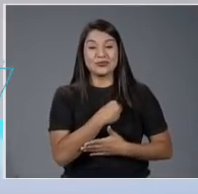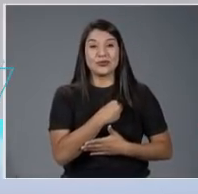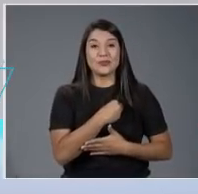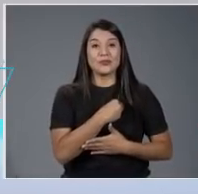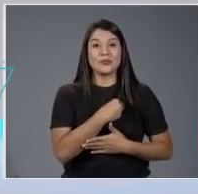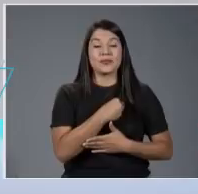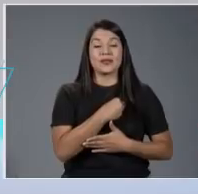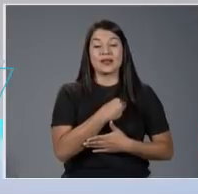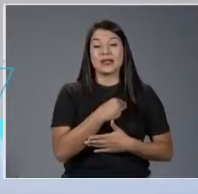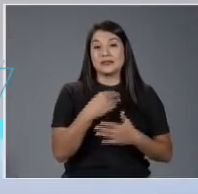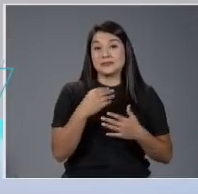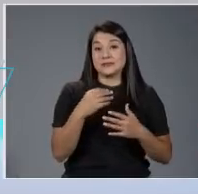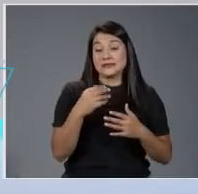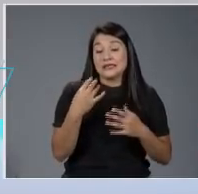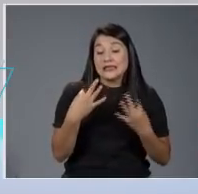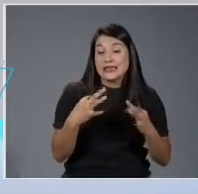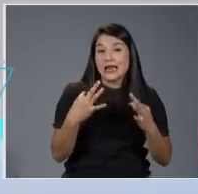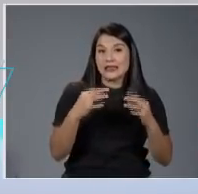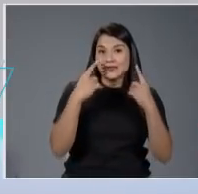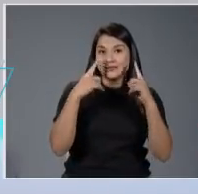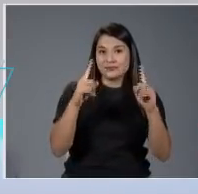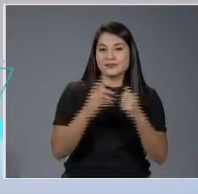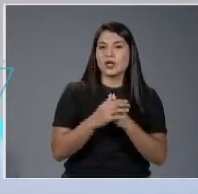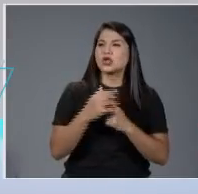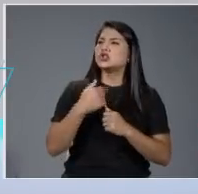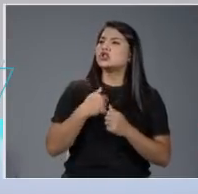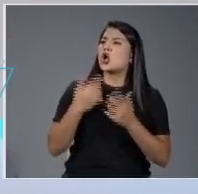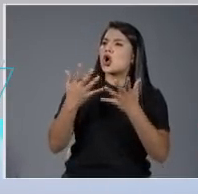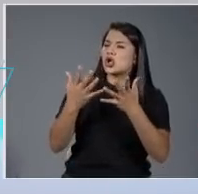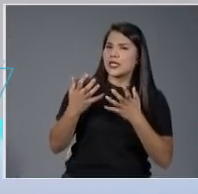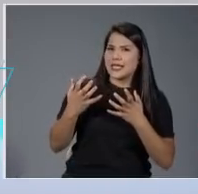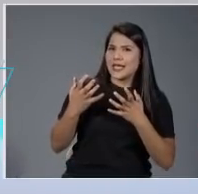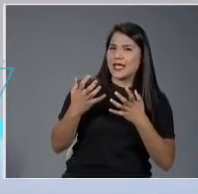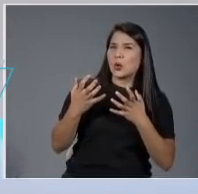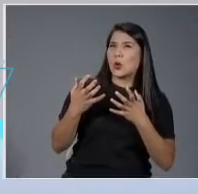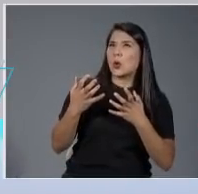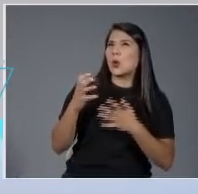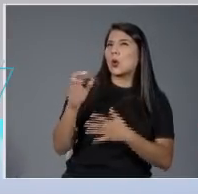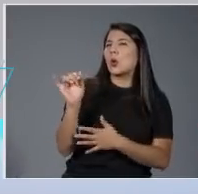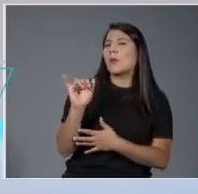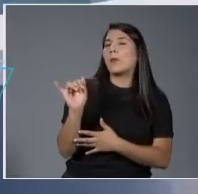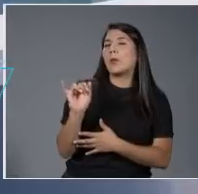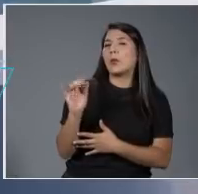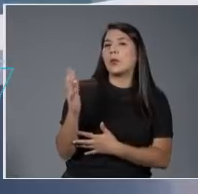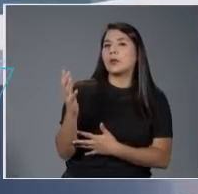ser exitosas en esa negociación. Pues yo quería ser, no sé, como